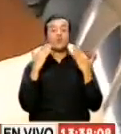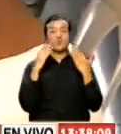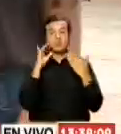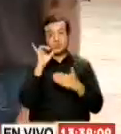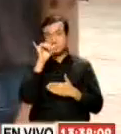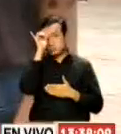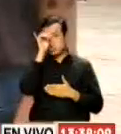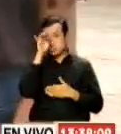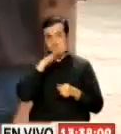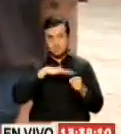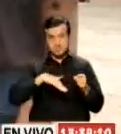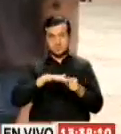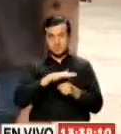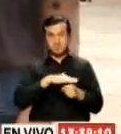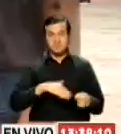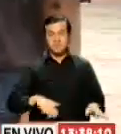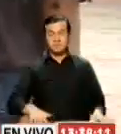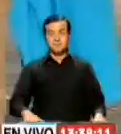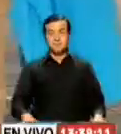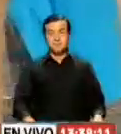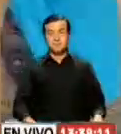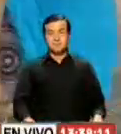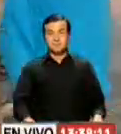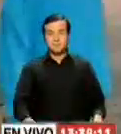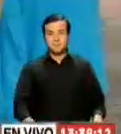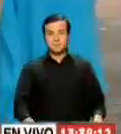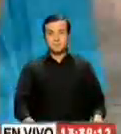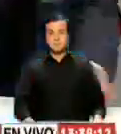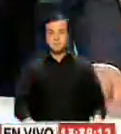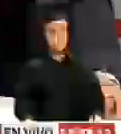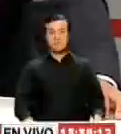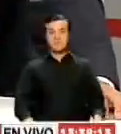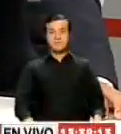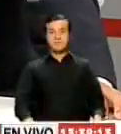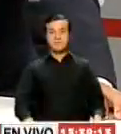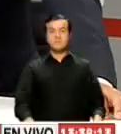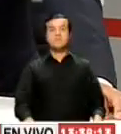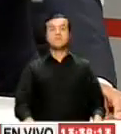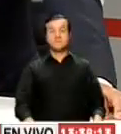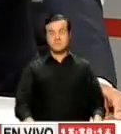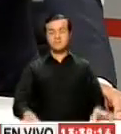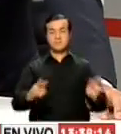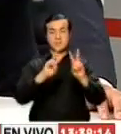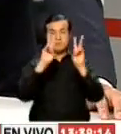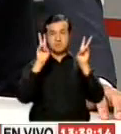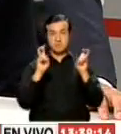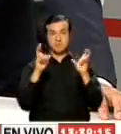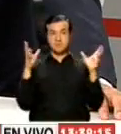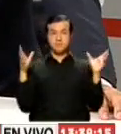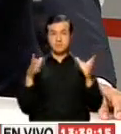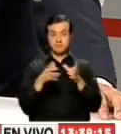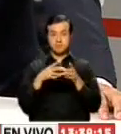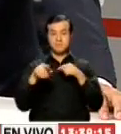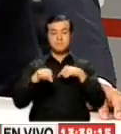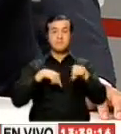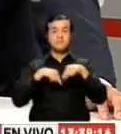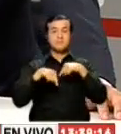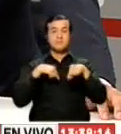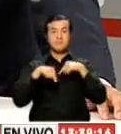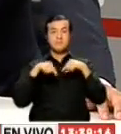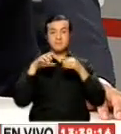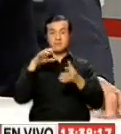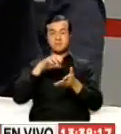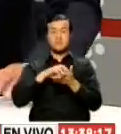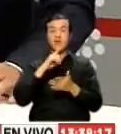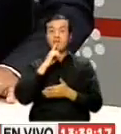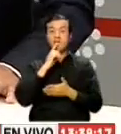de semana. Alfonso Reyes, Cruzati, Telediario. Revisamos más temas. La Agencia Nacional de Tránsito de la provincia